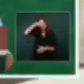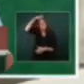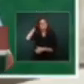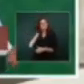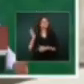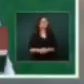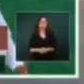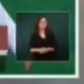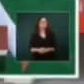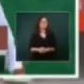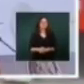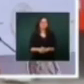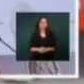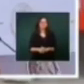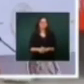Ya caminan.